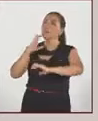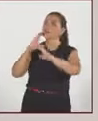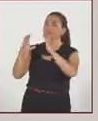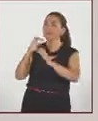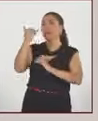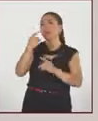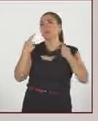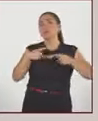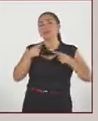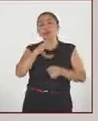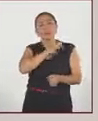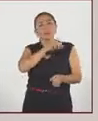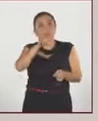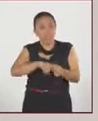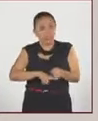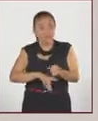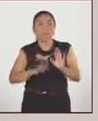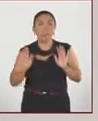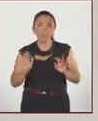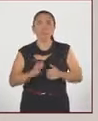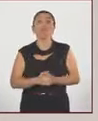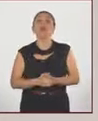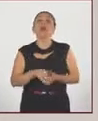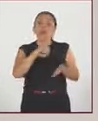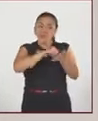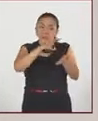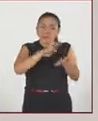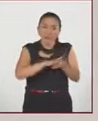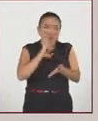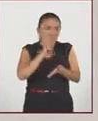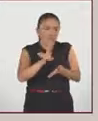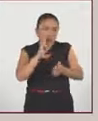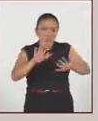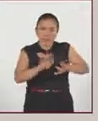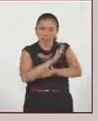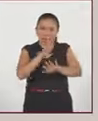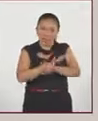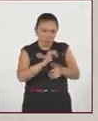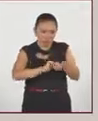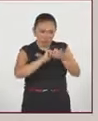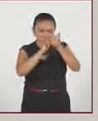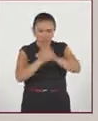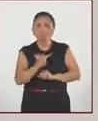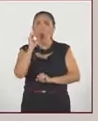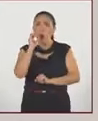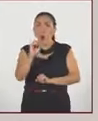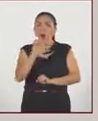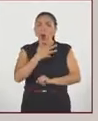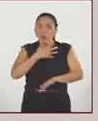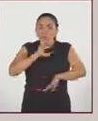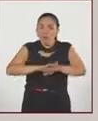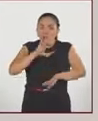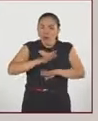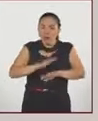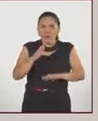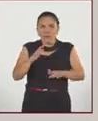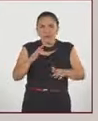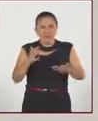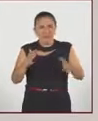especialistas de ser necesario, registrar el progreso o si ha ido incrementando alguna